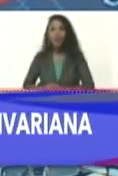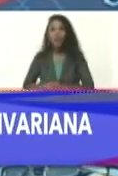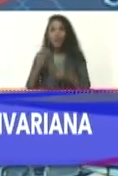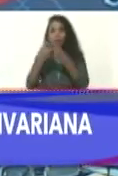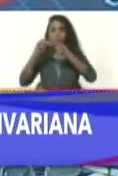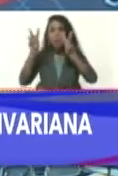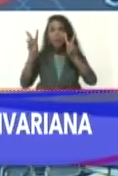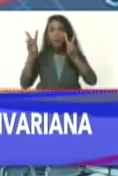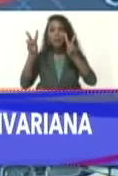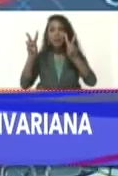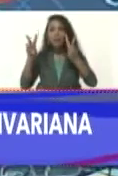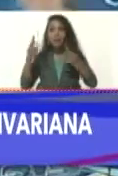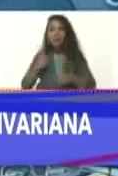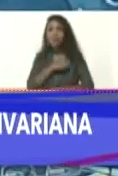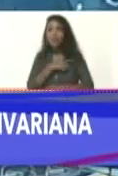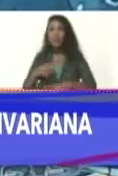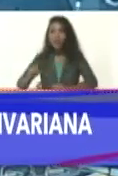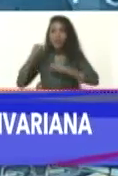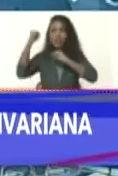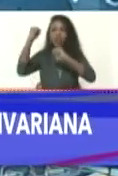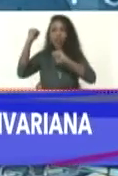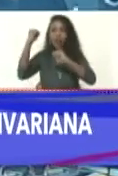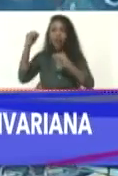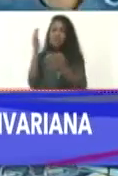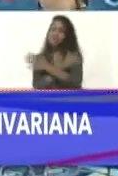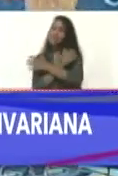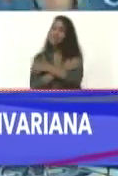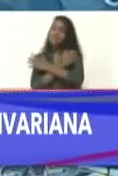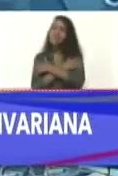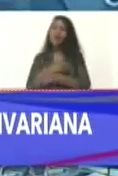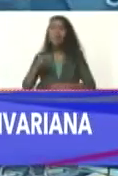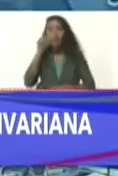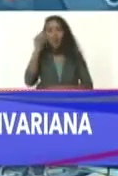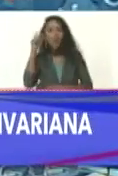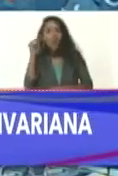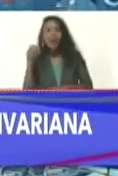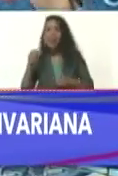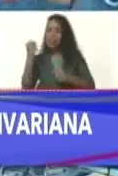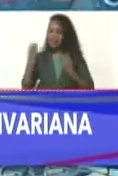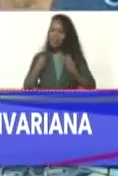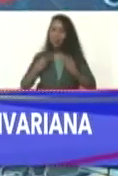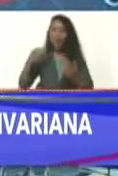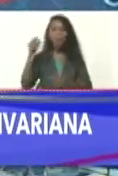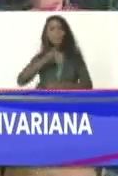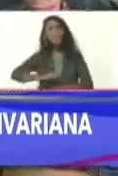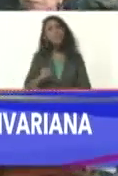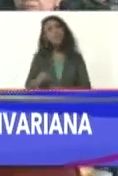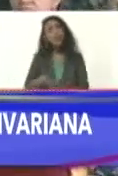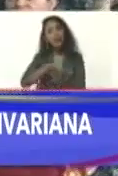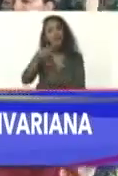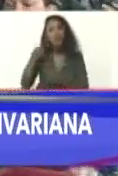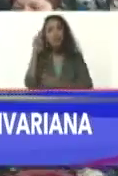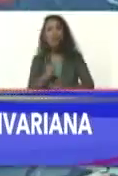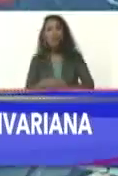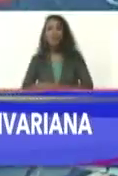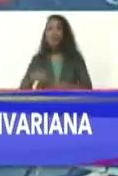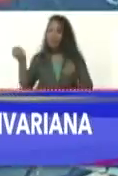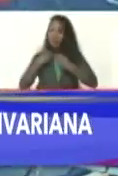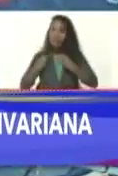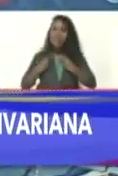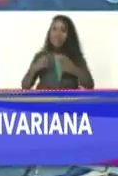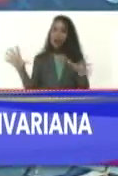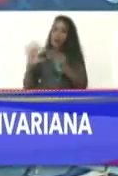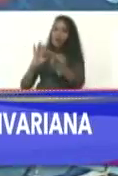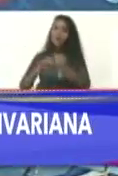paz es nuestra victoria. Felicidades, muchachos y muchachas. ¡Que viva la Policía Nacional Bolivariana! ¡Que viva la